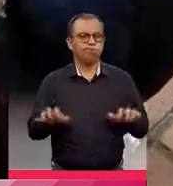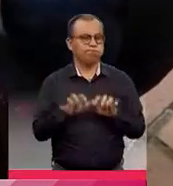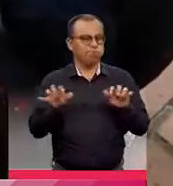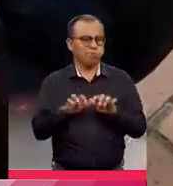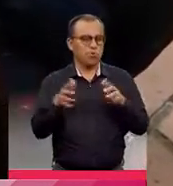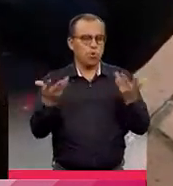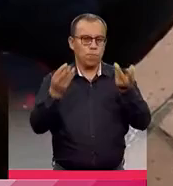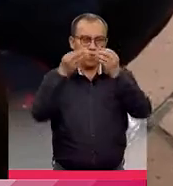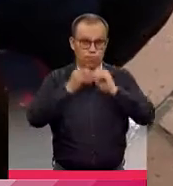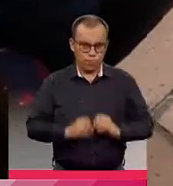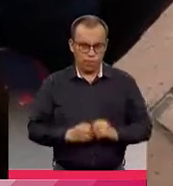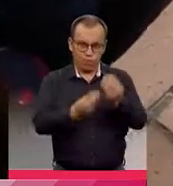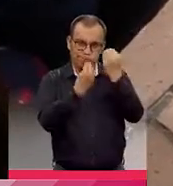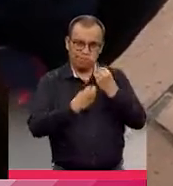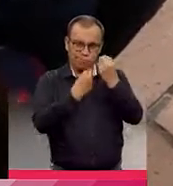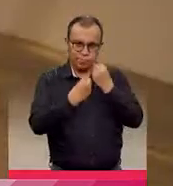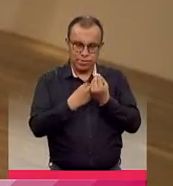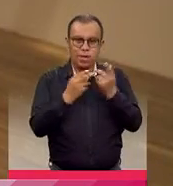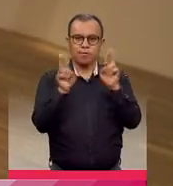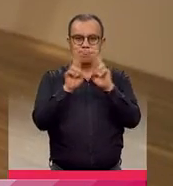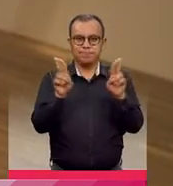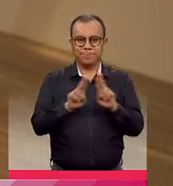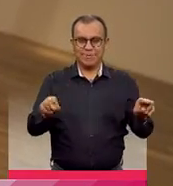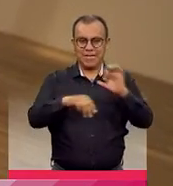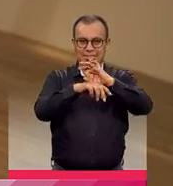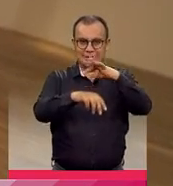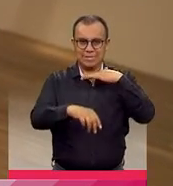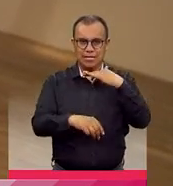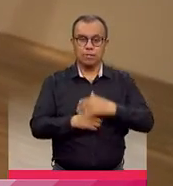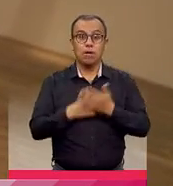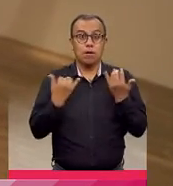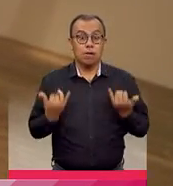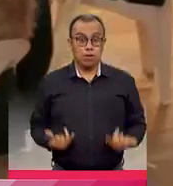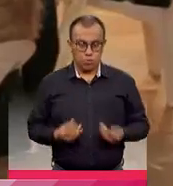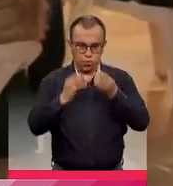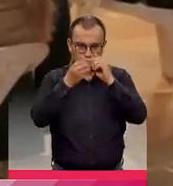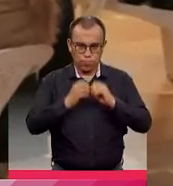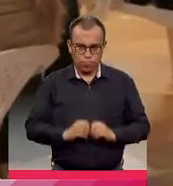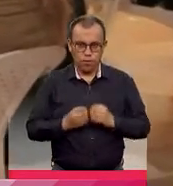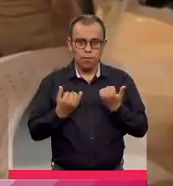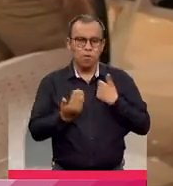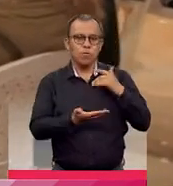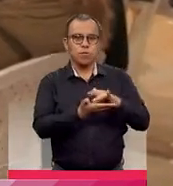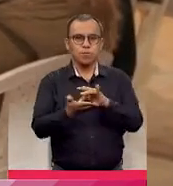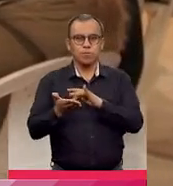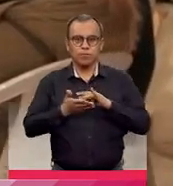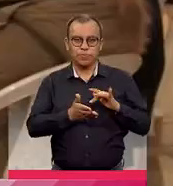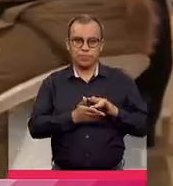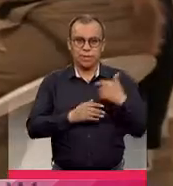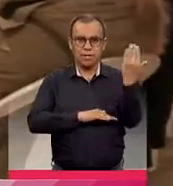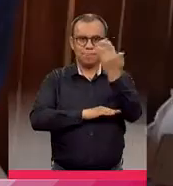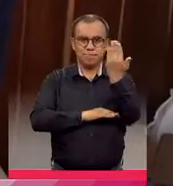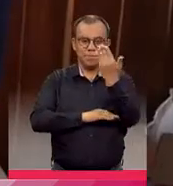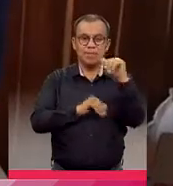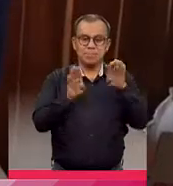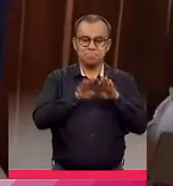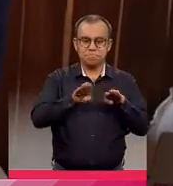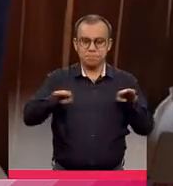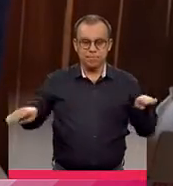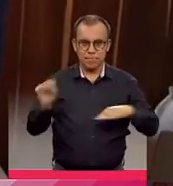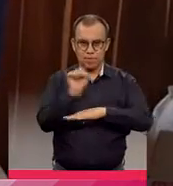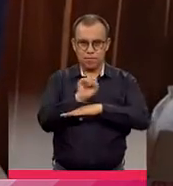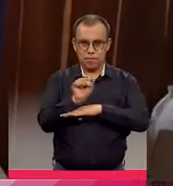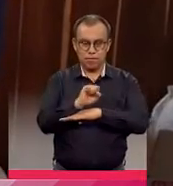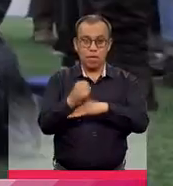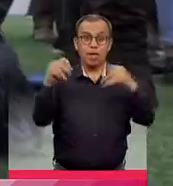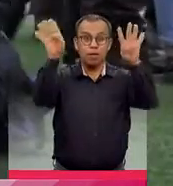sus actividades de formación a través de las plataformas digitales. Dentro de las medidas también se incluye la operación de autocines y autoteatros. Estas